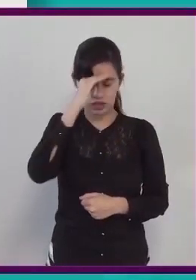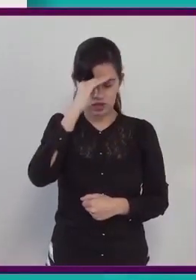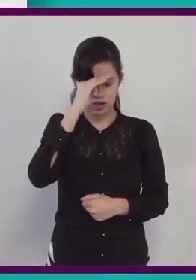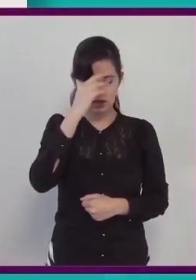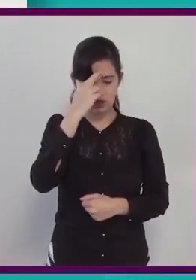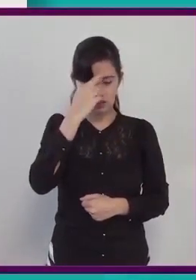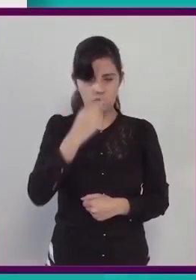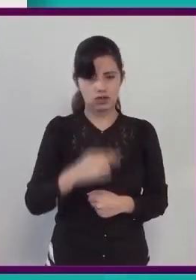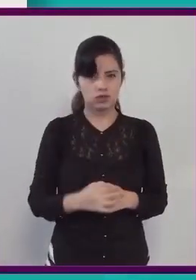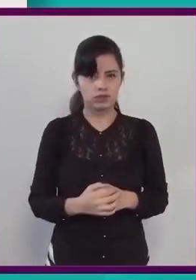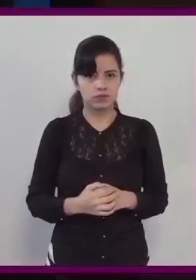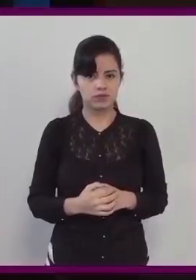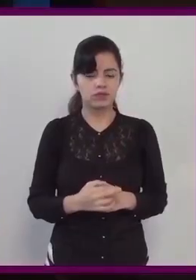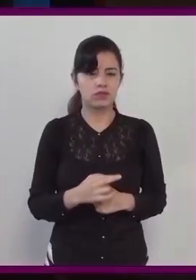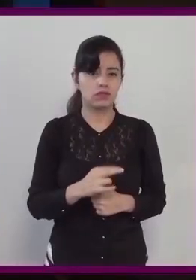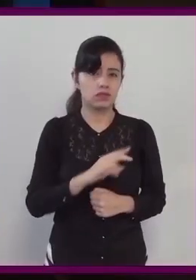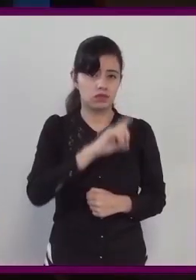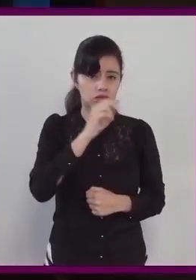que fuera.